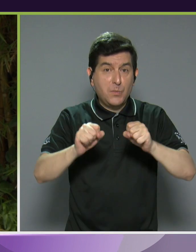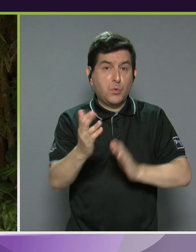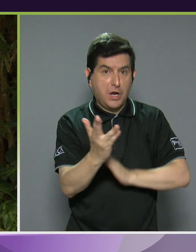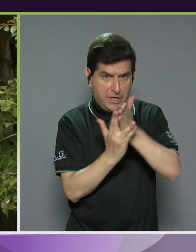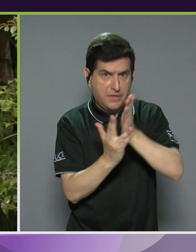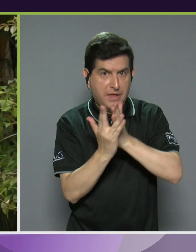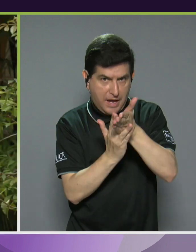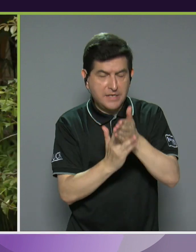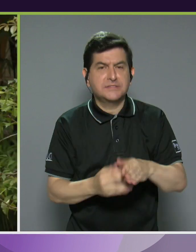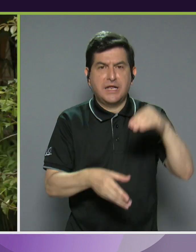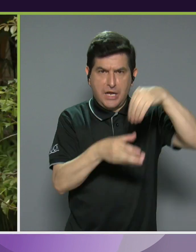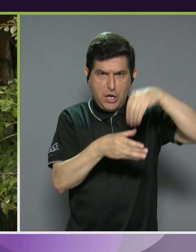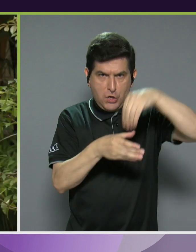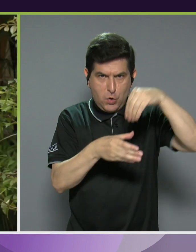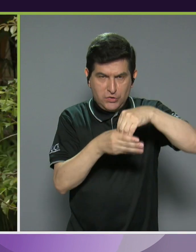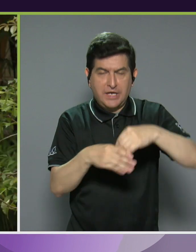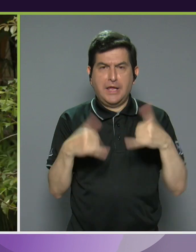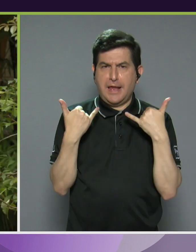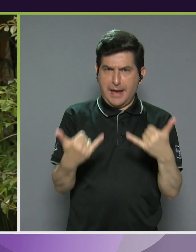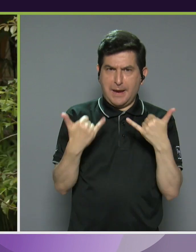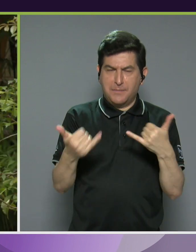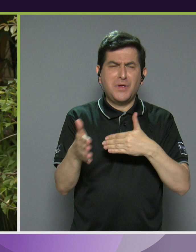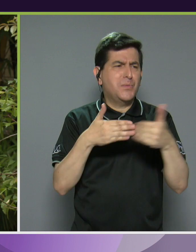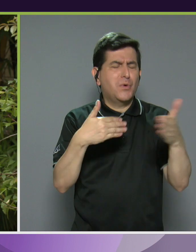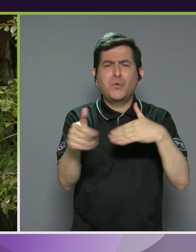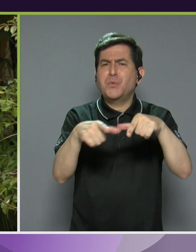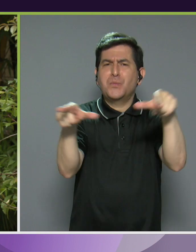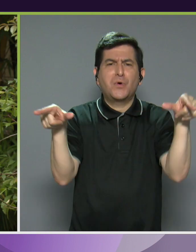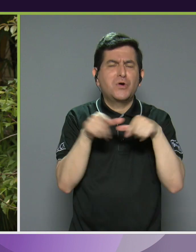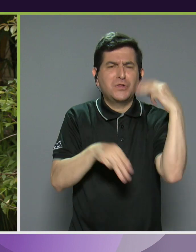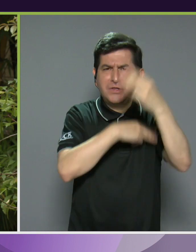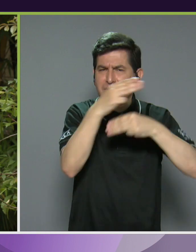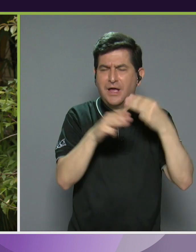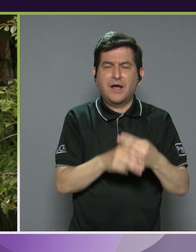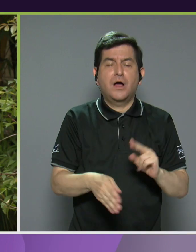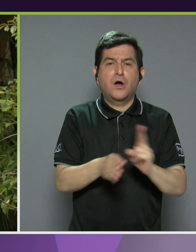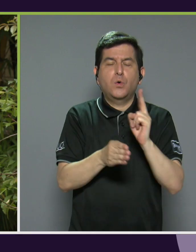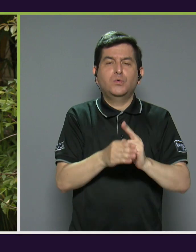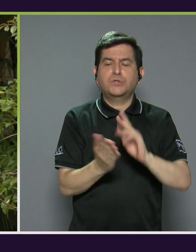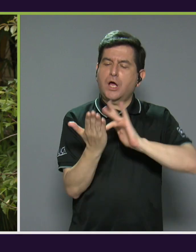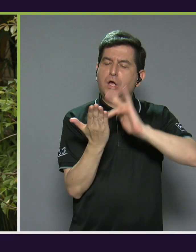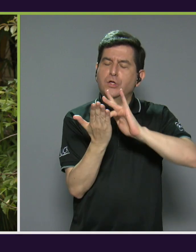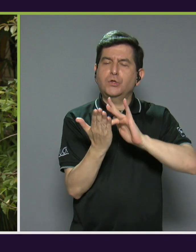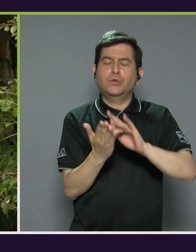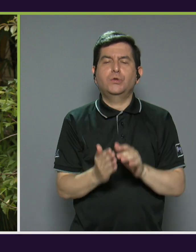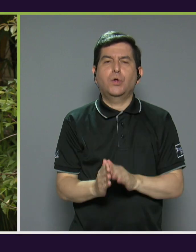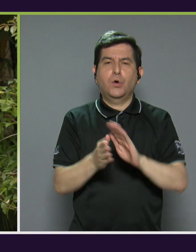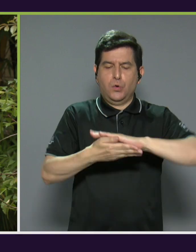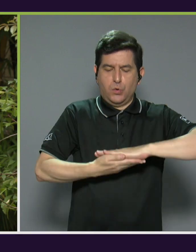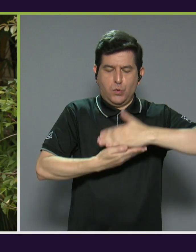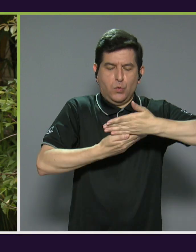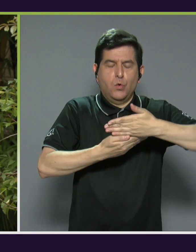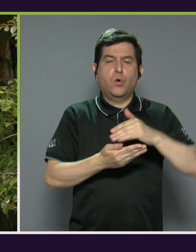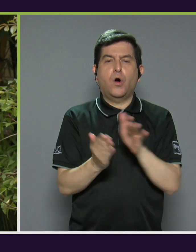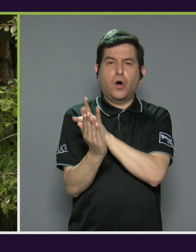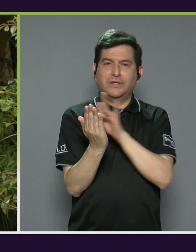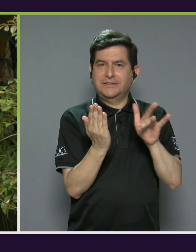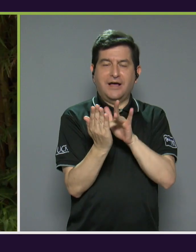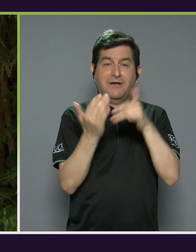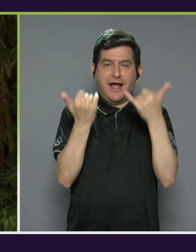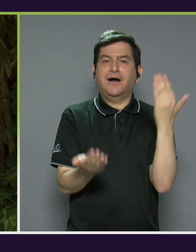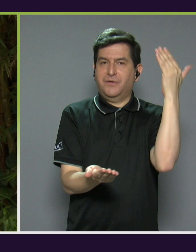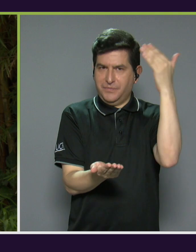www.15.ucr.ac.cr para que pueda acceder a nuestros contenidos en vivo desde cualquier parte del mundo usando su celular, computadora o